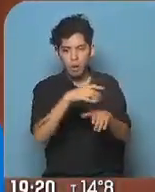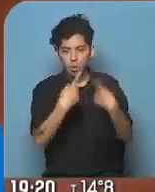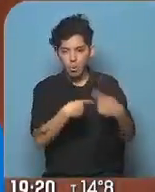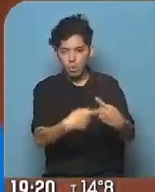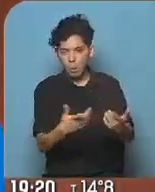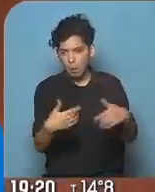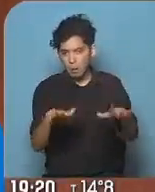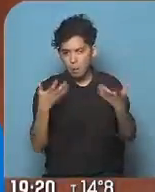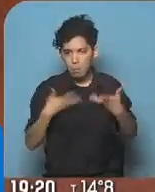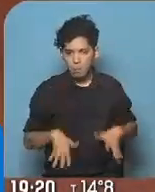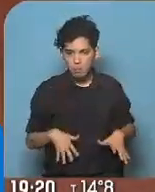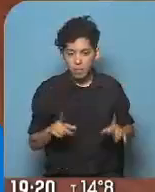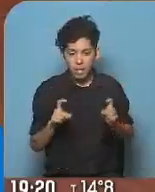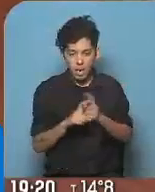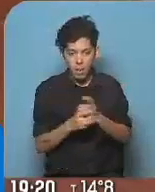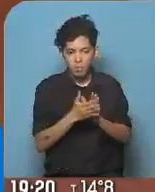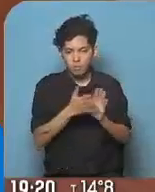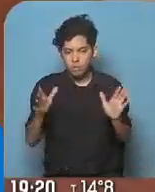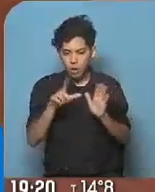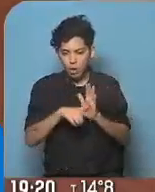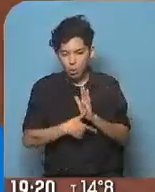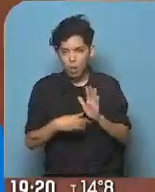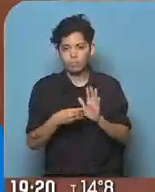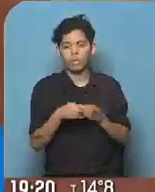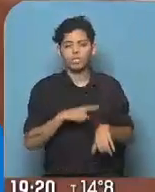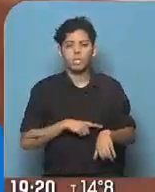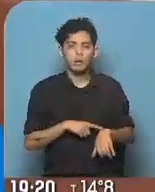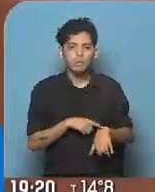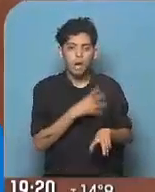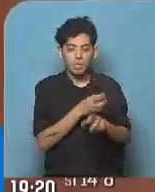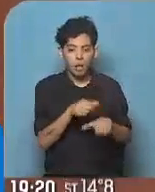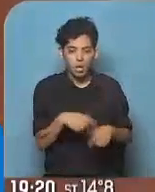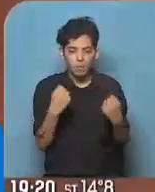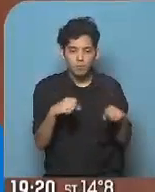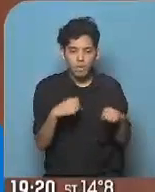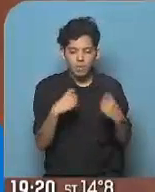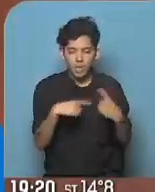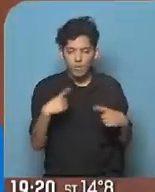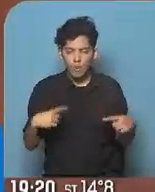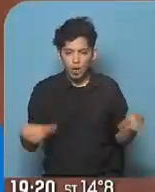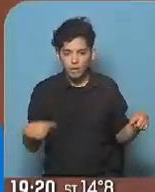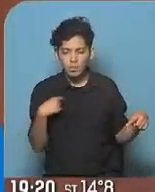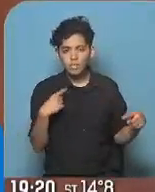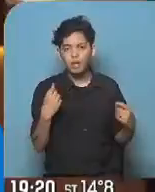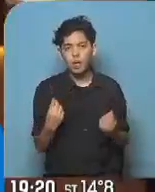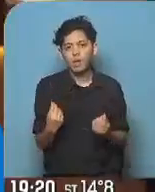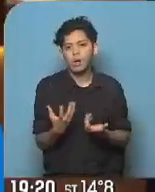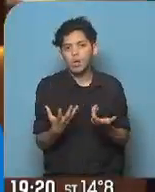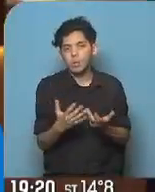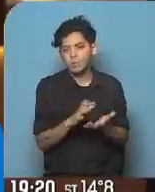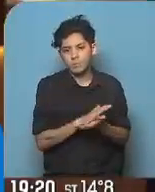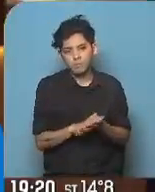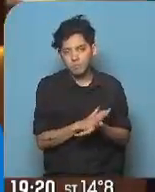reconocimiento de la crisis es tardío creo que hasta ahora se fueron ensayando una serie de medidas que básicamente